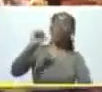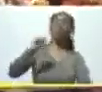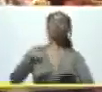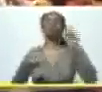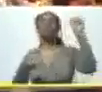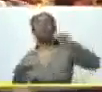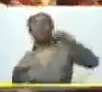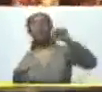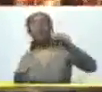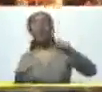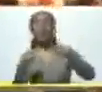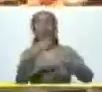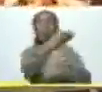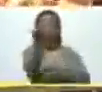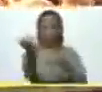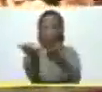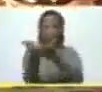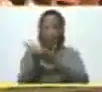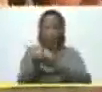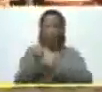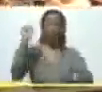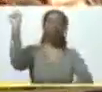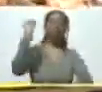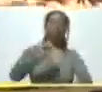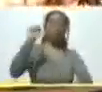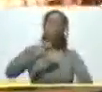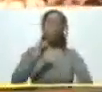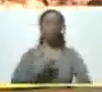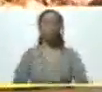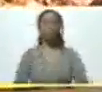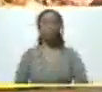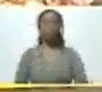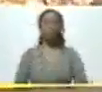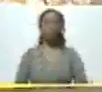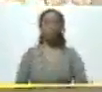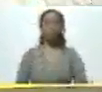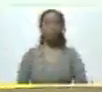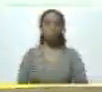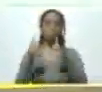¿Y me van a ayudar? Muy bien.